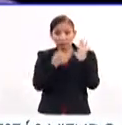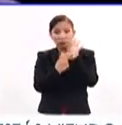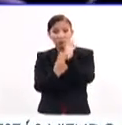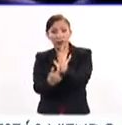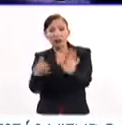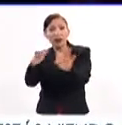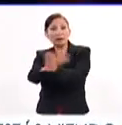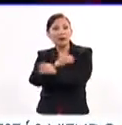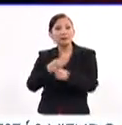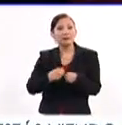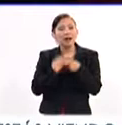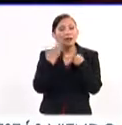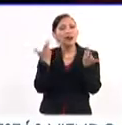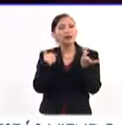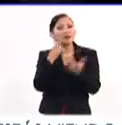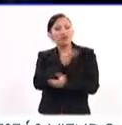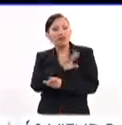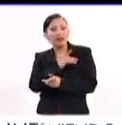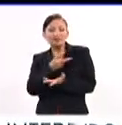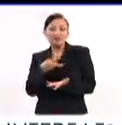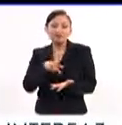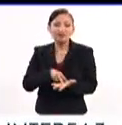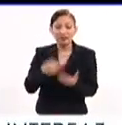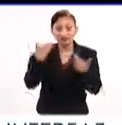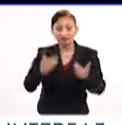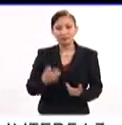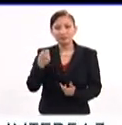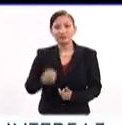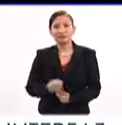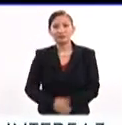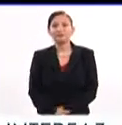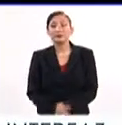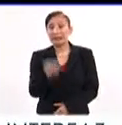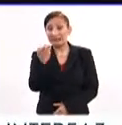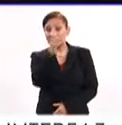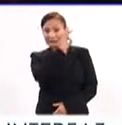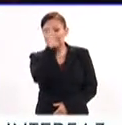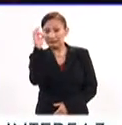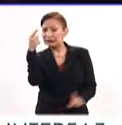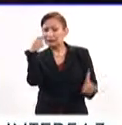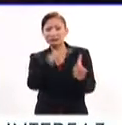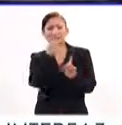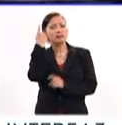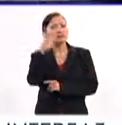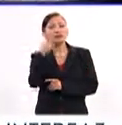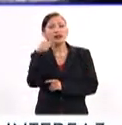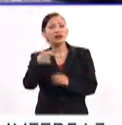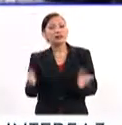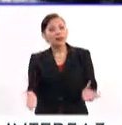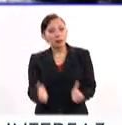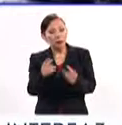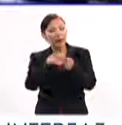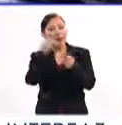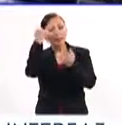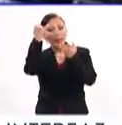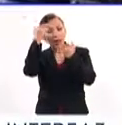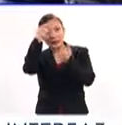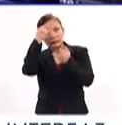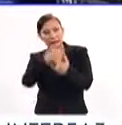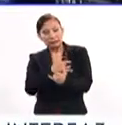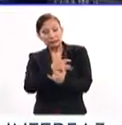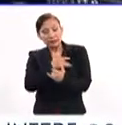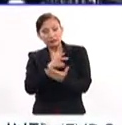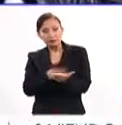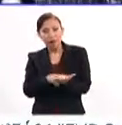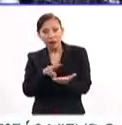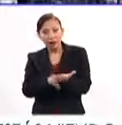momentos, cambiar vidas y perder el miedo a ser quienes son. Esta fecha tiene como objetivo promover, crear conciencia sobre